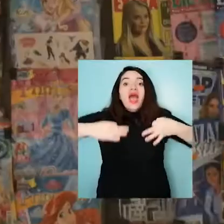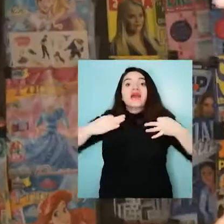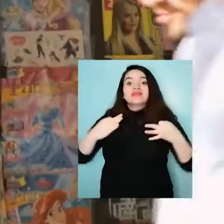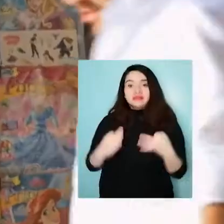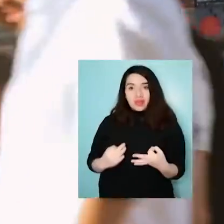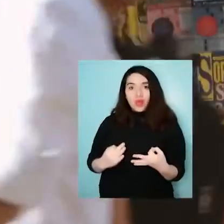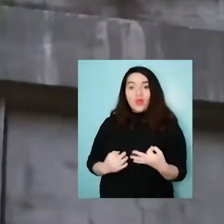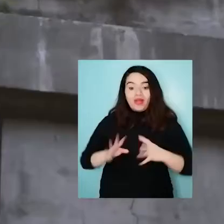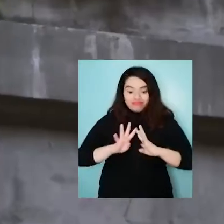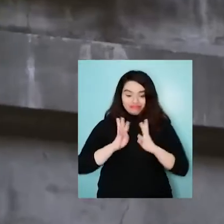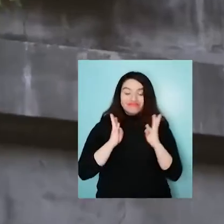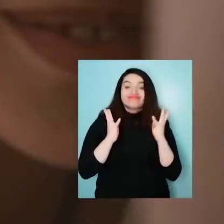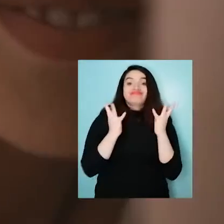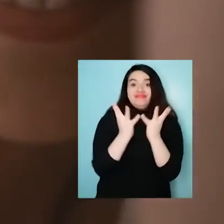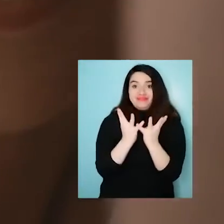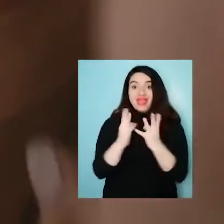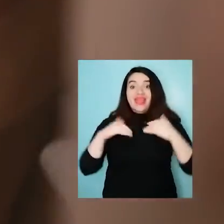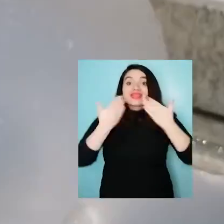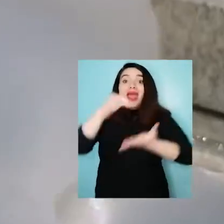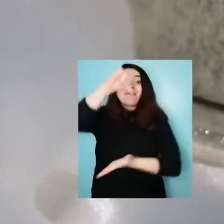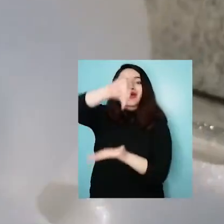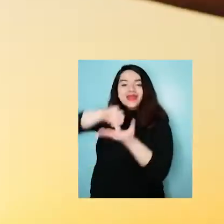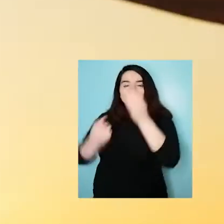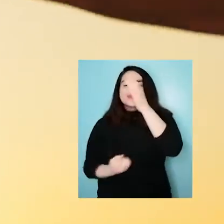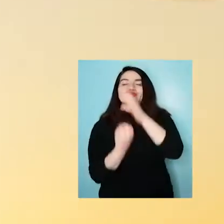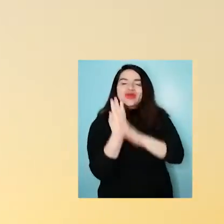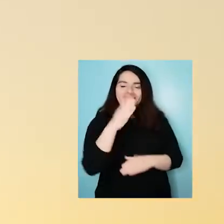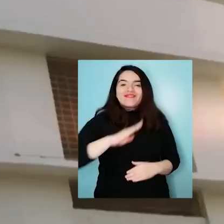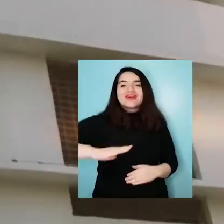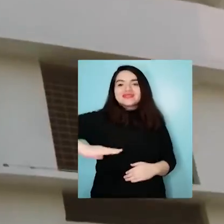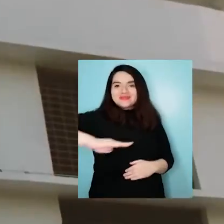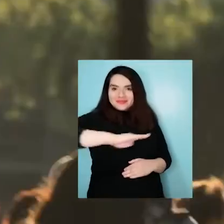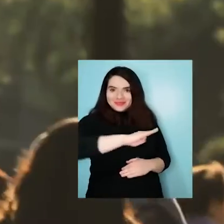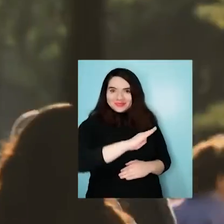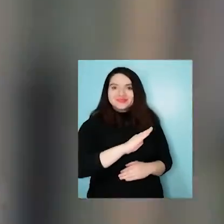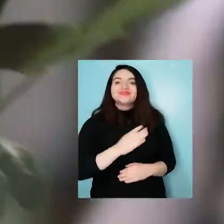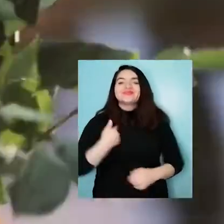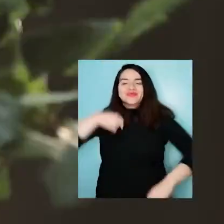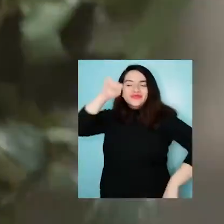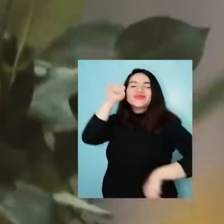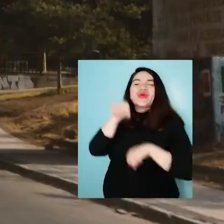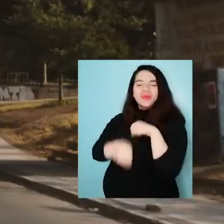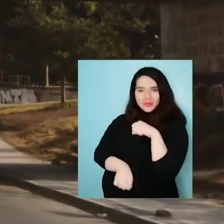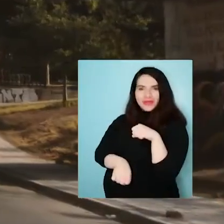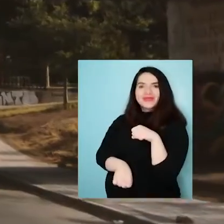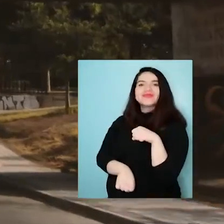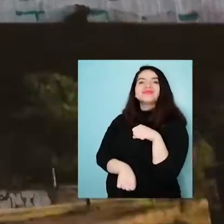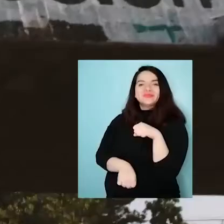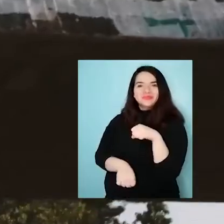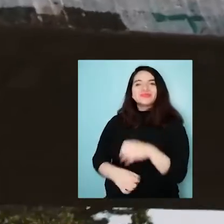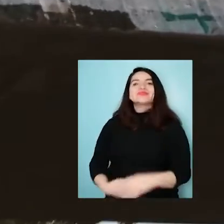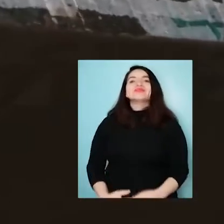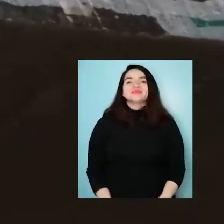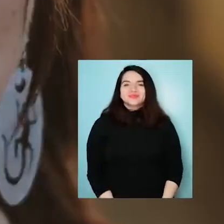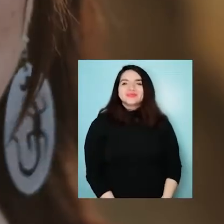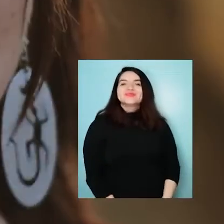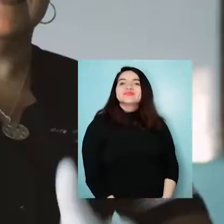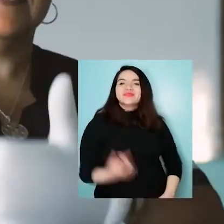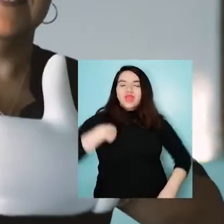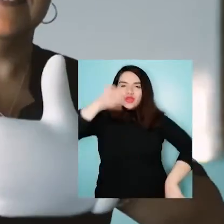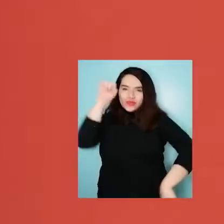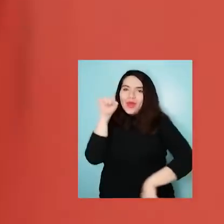Que hay que asegurarnos unos cuantos asientos para darle a nuestra patria renovados cimientos. Yo apruebo.